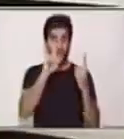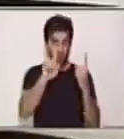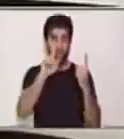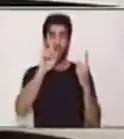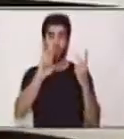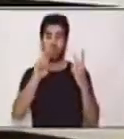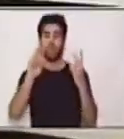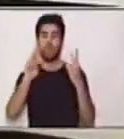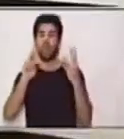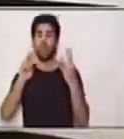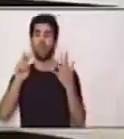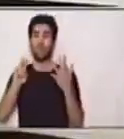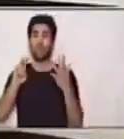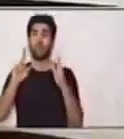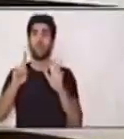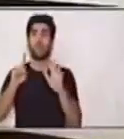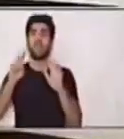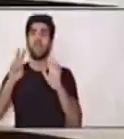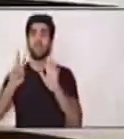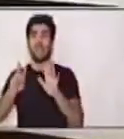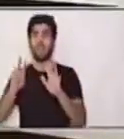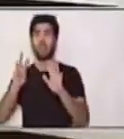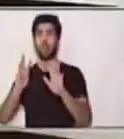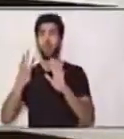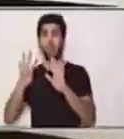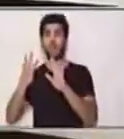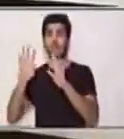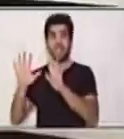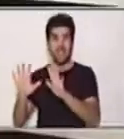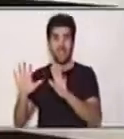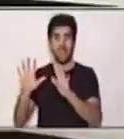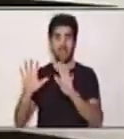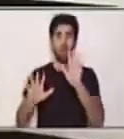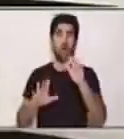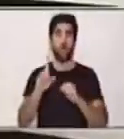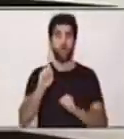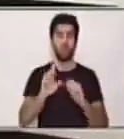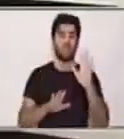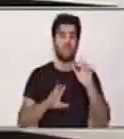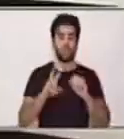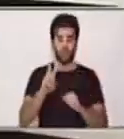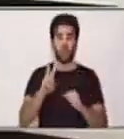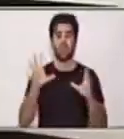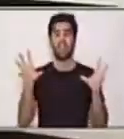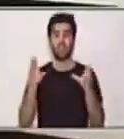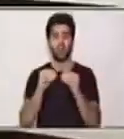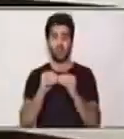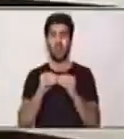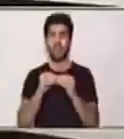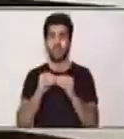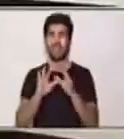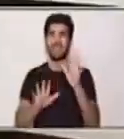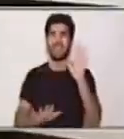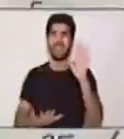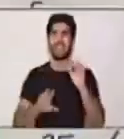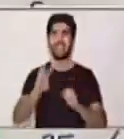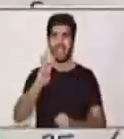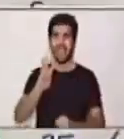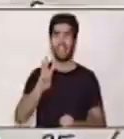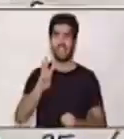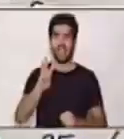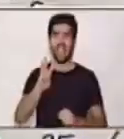1, 2, 3, 4, 5, 6, 7, 8, 9, 10, 11, 12, 13.